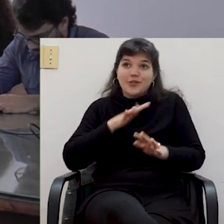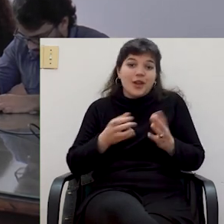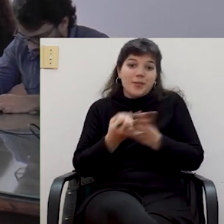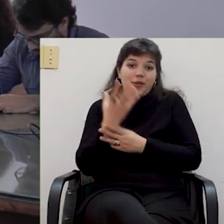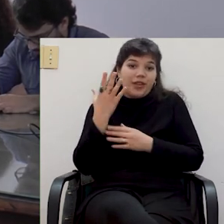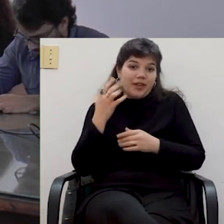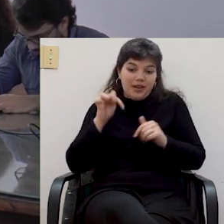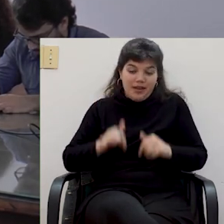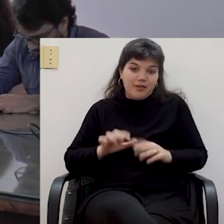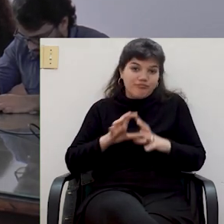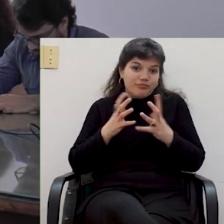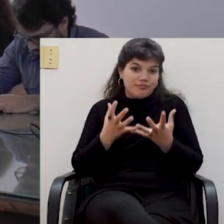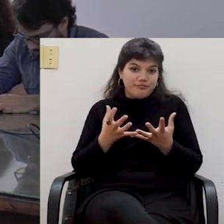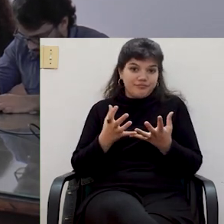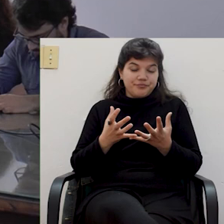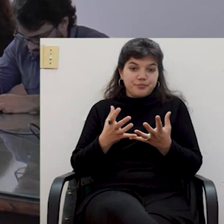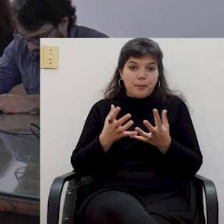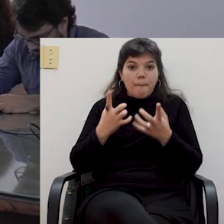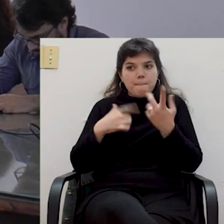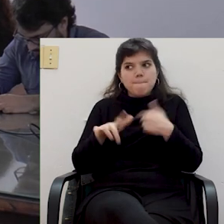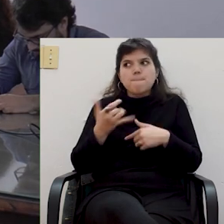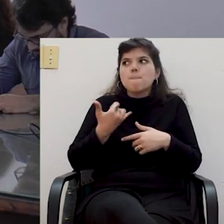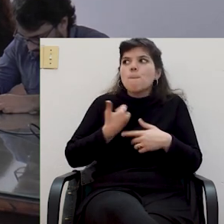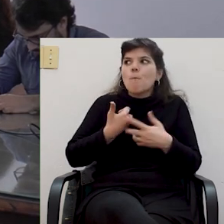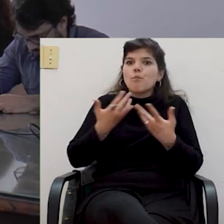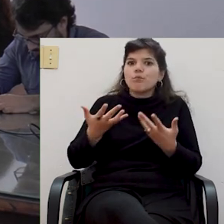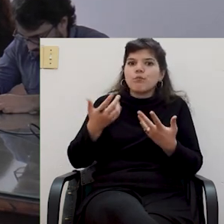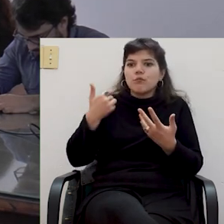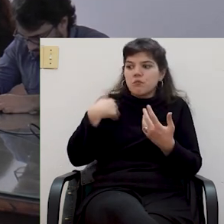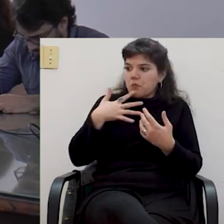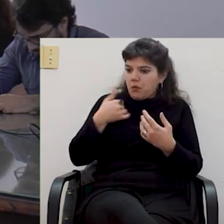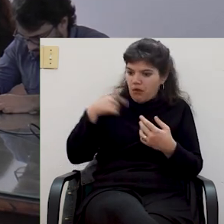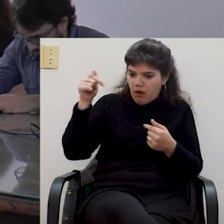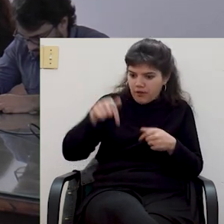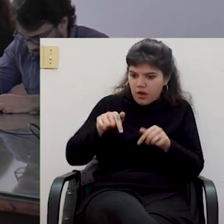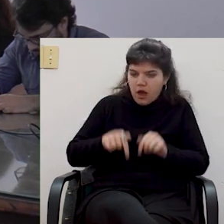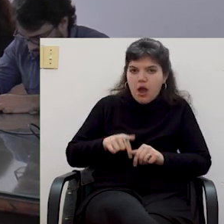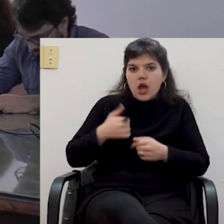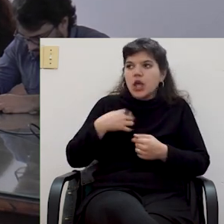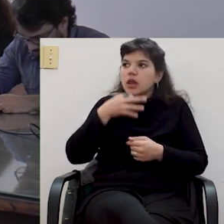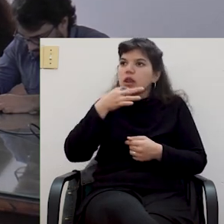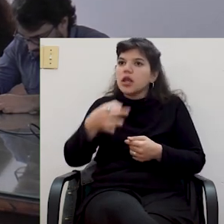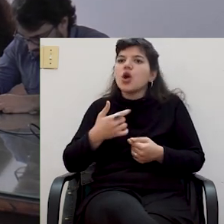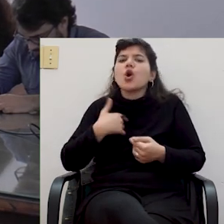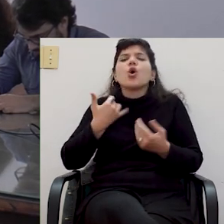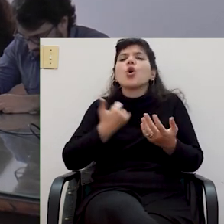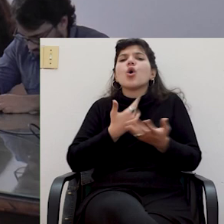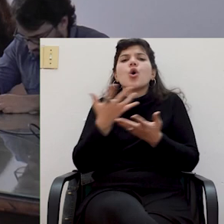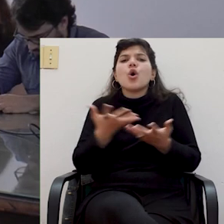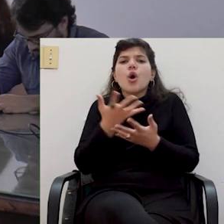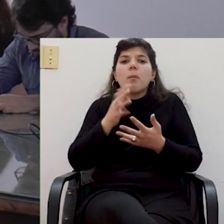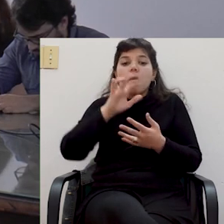la humanidad. Entonces, ¿cómo hacerlo? Si yo viniera hoy y les dijera cómo hacer en el